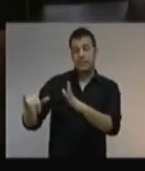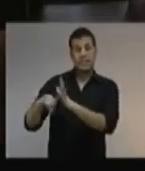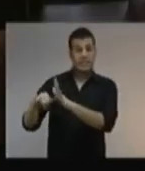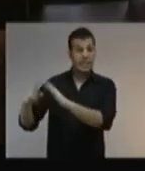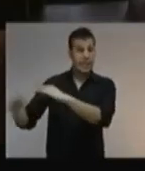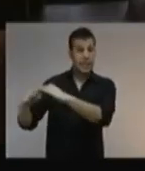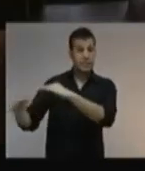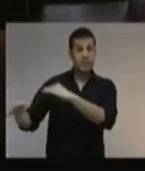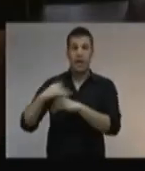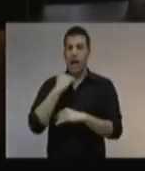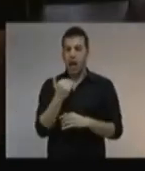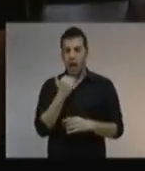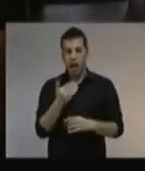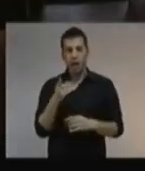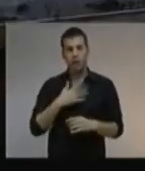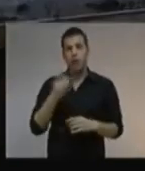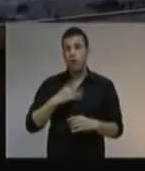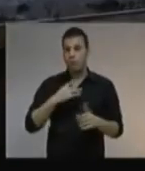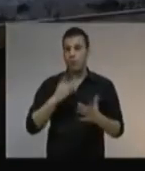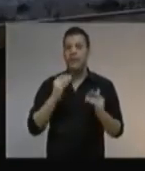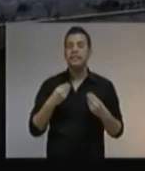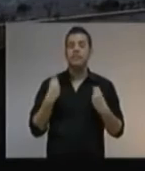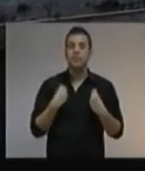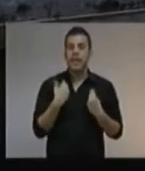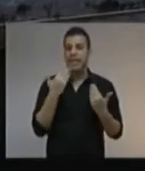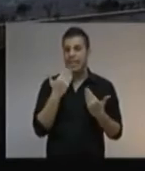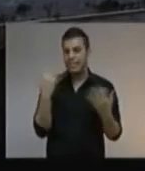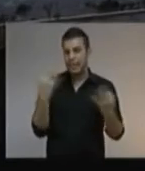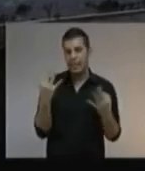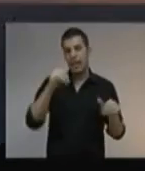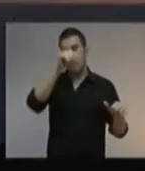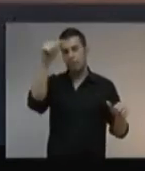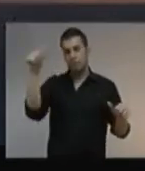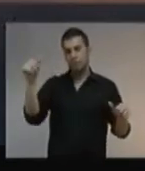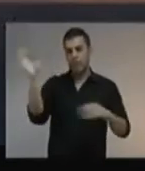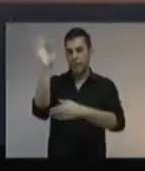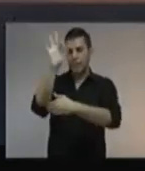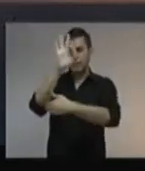delicia que puedes disfrutar especialmente con los últimos rayos de luz del día.